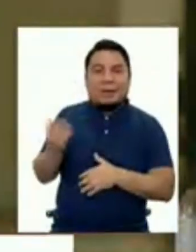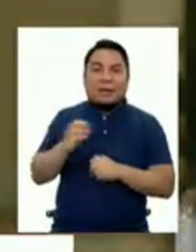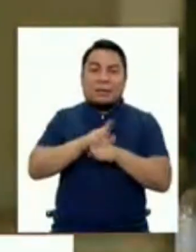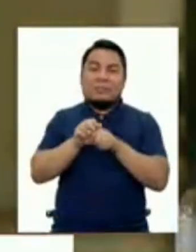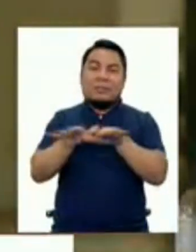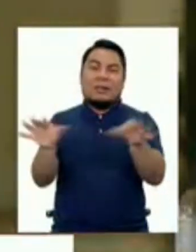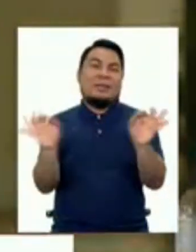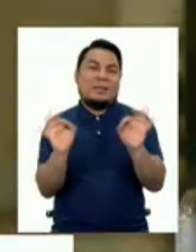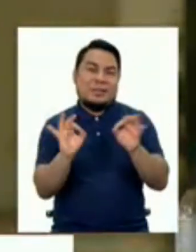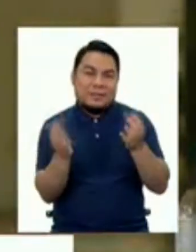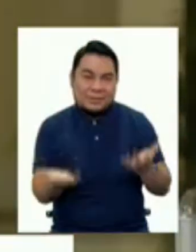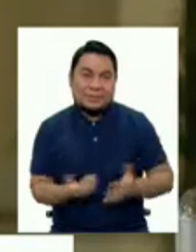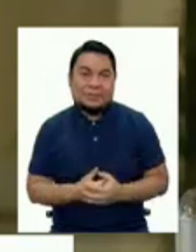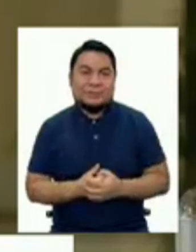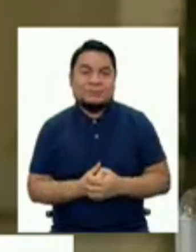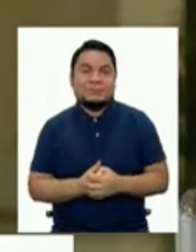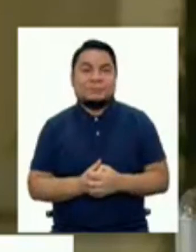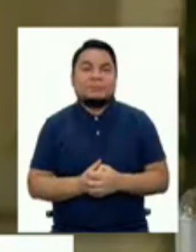rebrote,